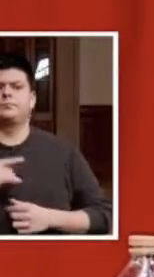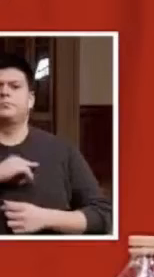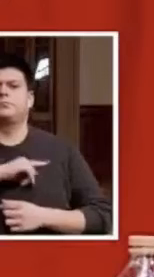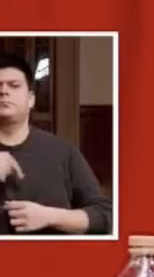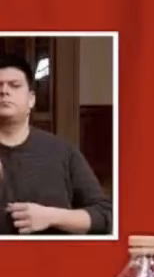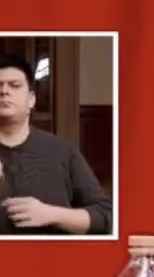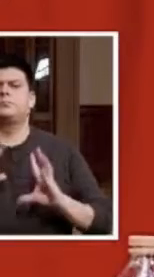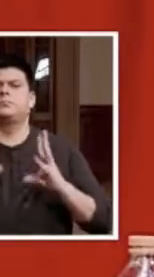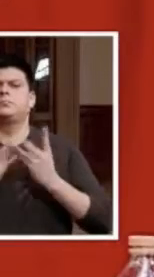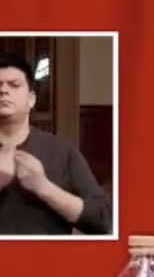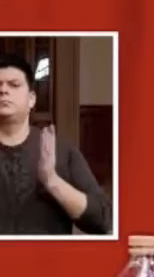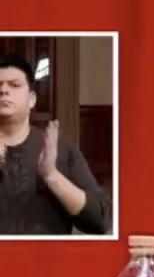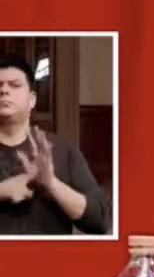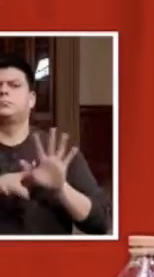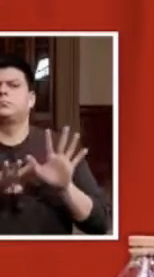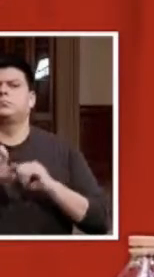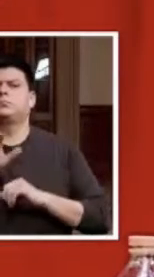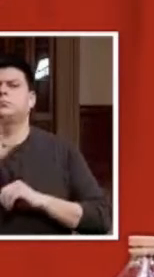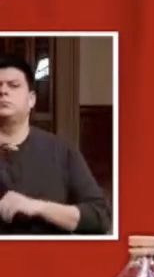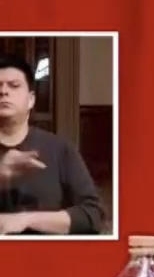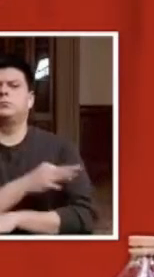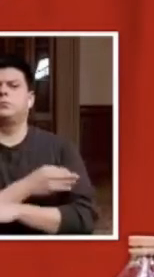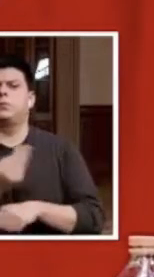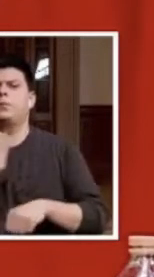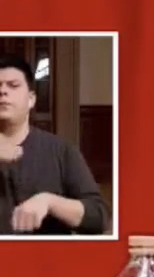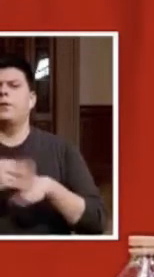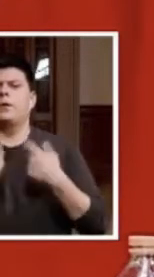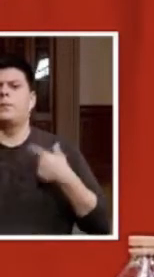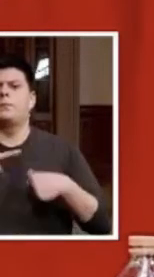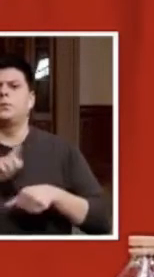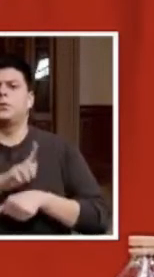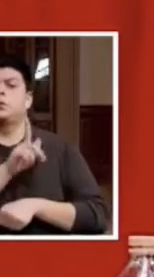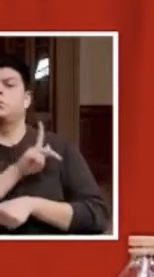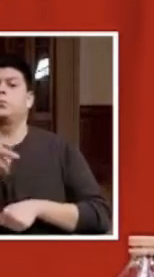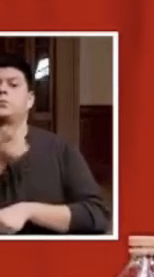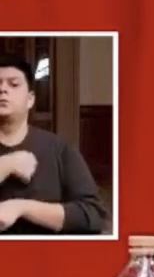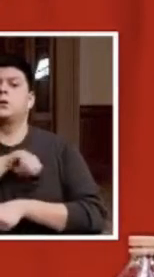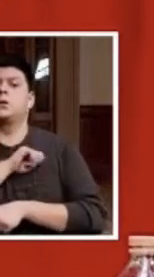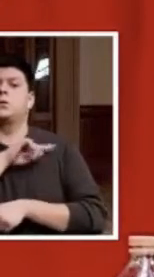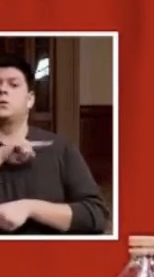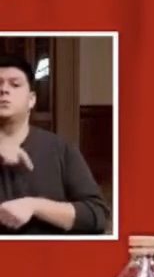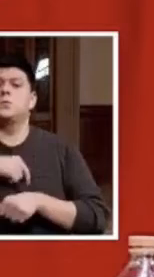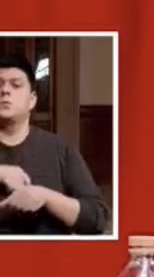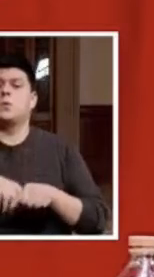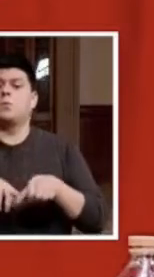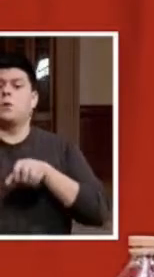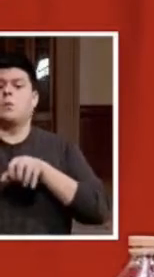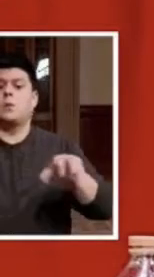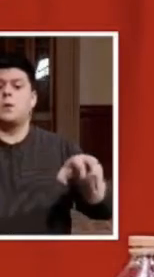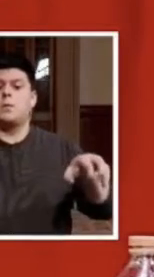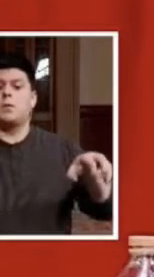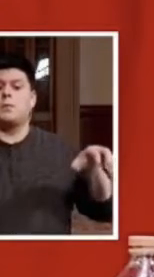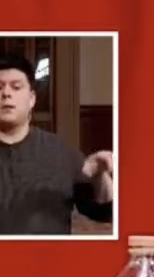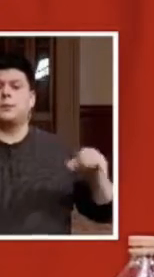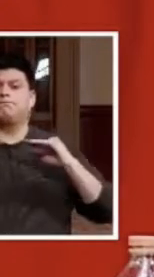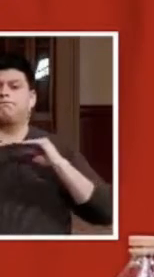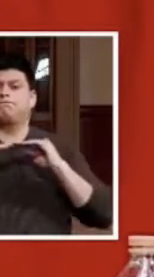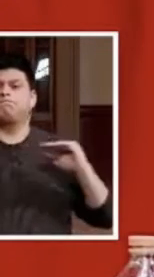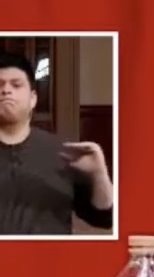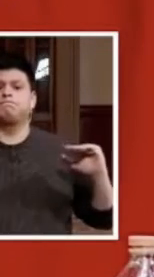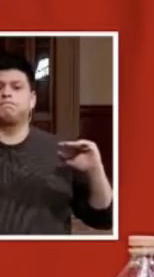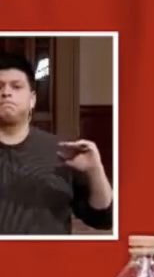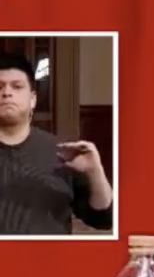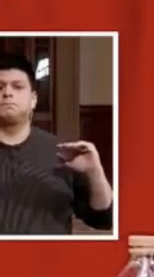aplicamos 1950 vacunas al personal de salud, hicimos una distribución equitativa.